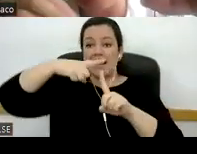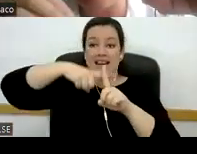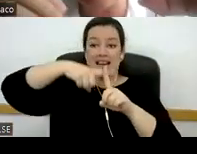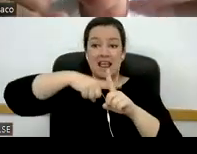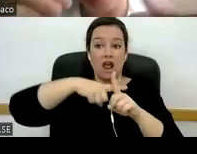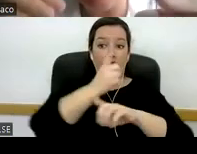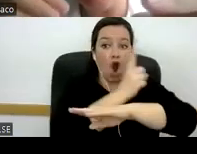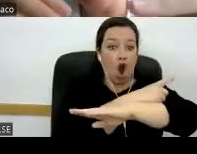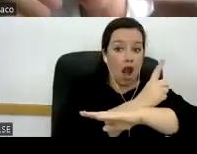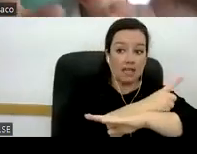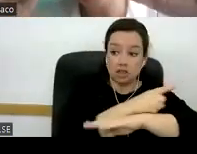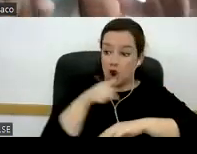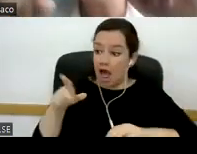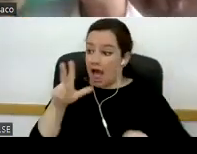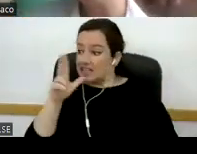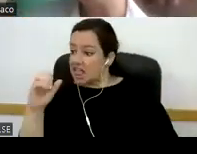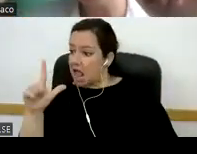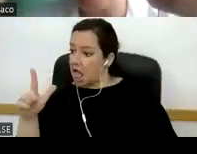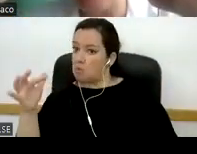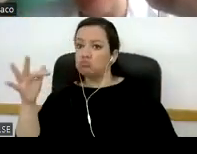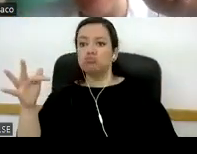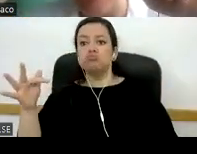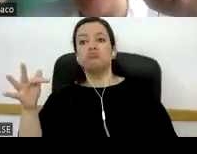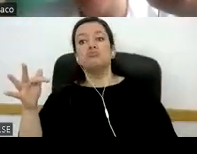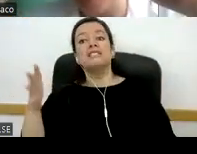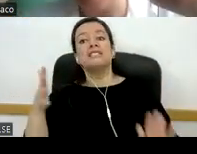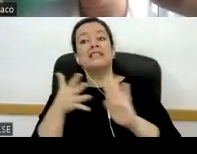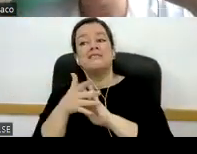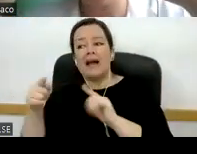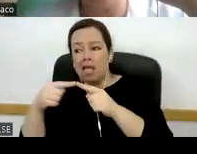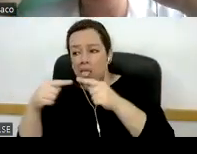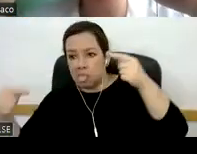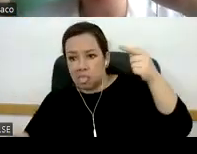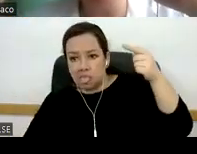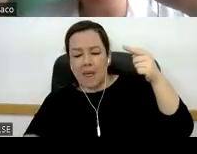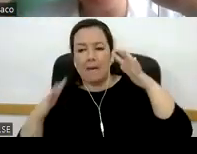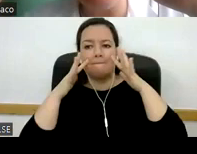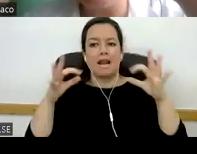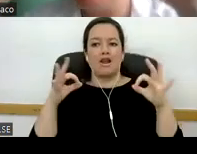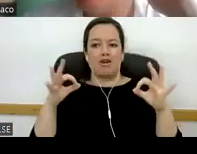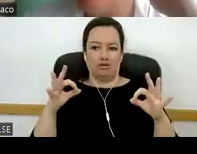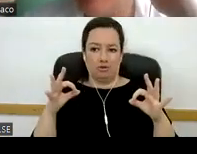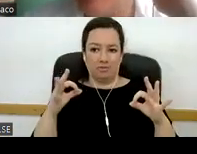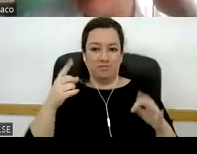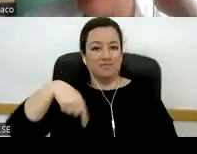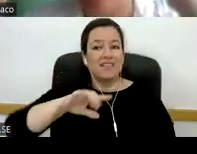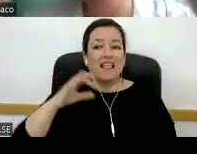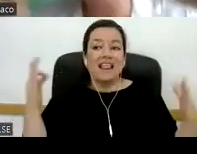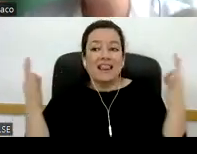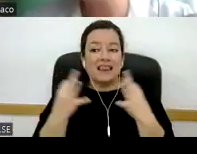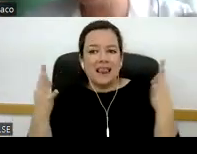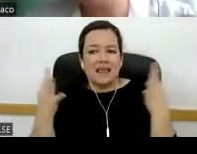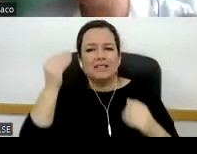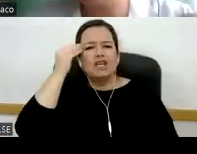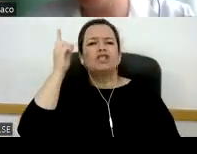niveles, un equilibrio de este tipo comportaría un riesgo cardiovascular alto. Es decir, tenemos que olvidarnos ya del mirar solo